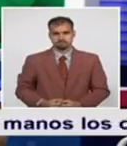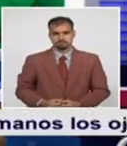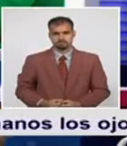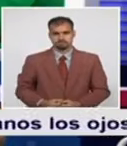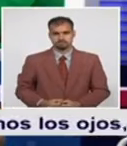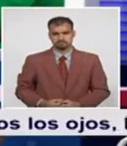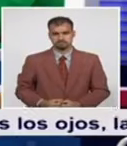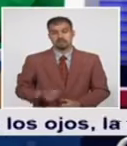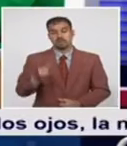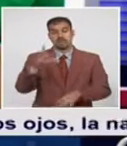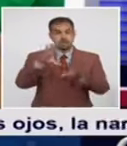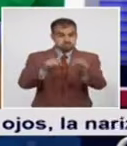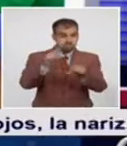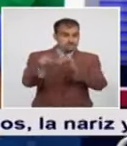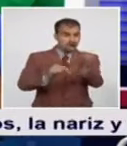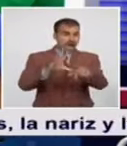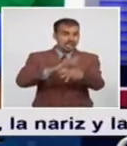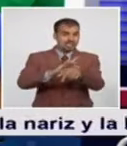con COVID-19 ayer.